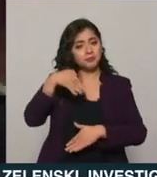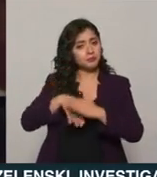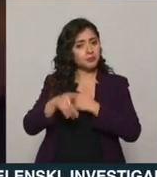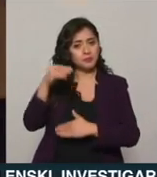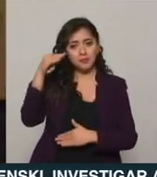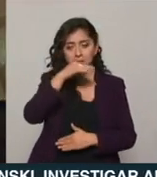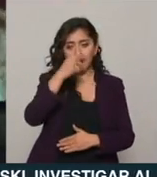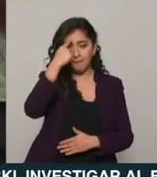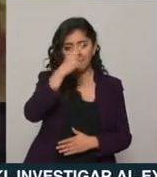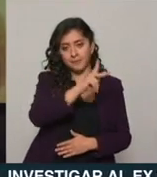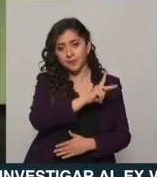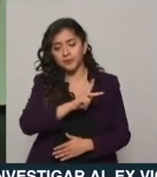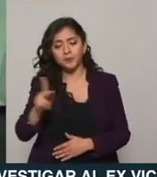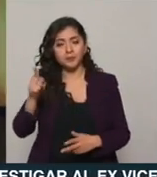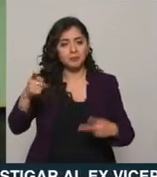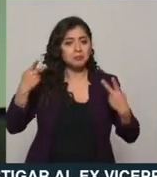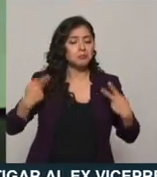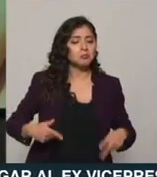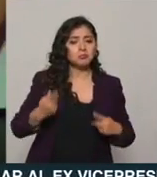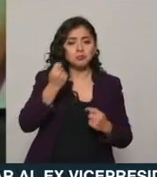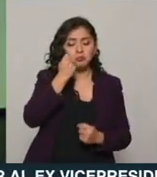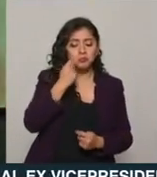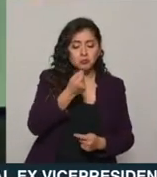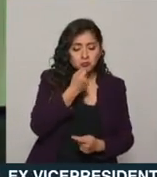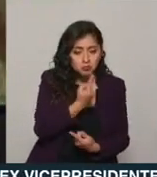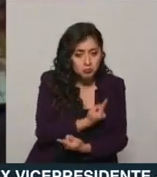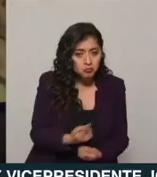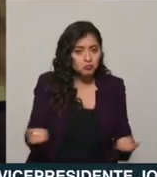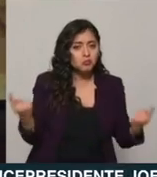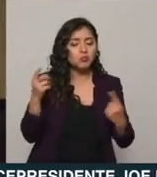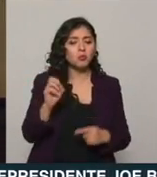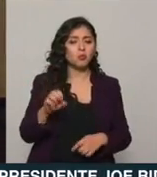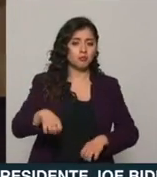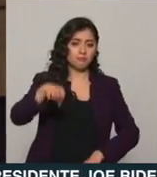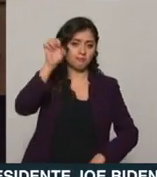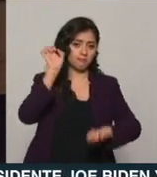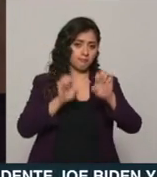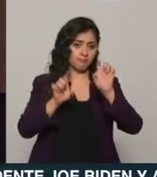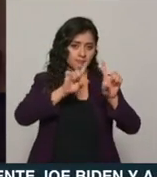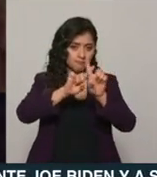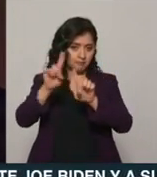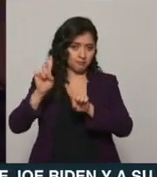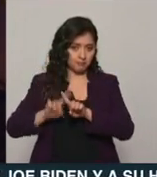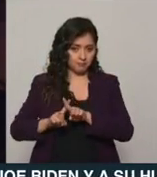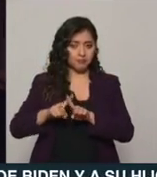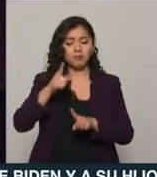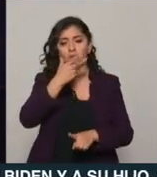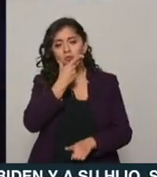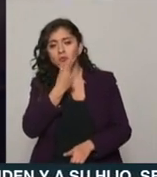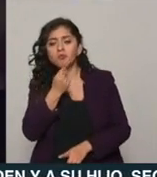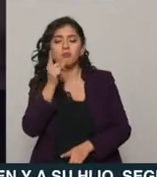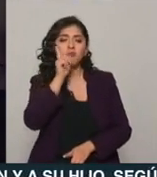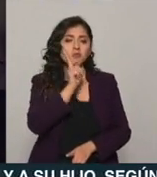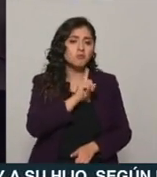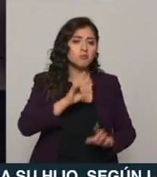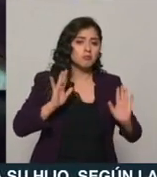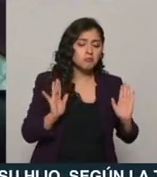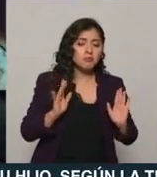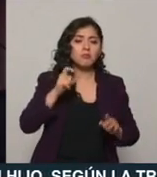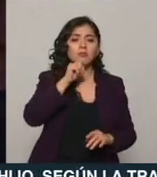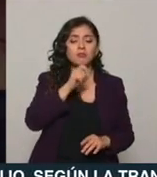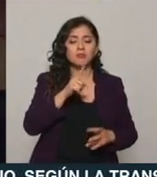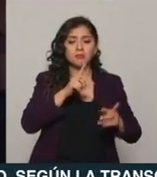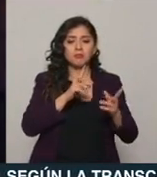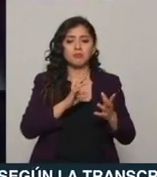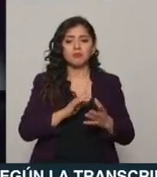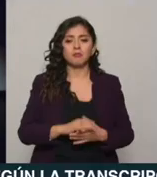a todo tipo de público, desde niños hasta personas de todos los géneros, de todos los tipos, de todas las